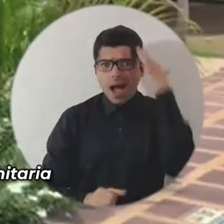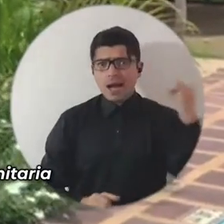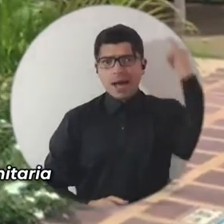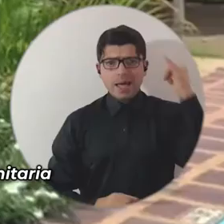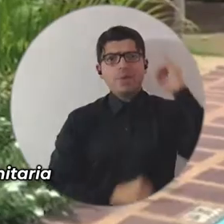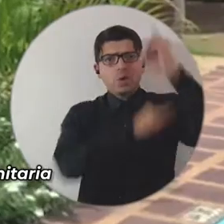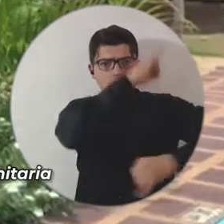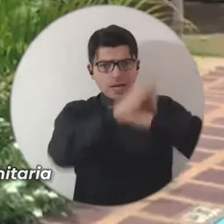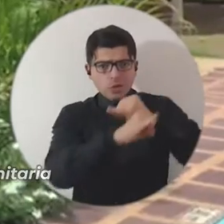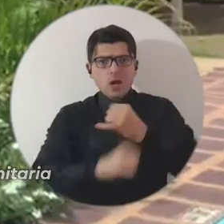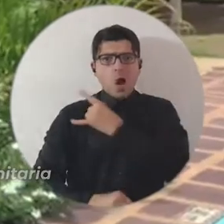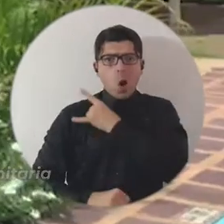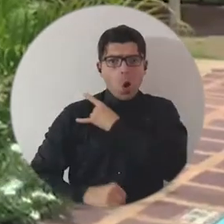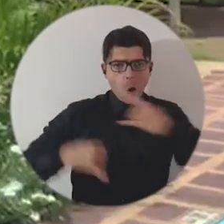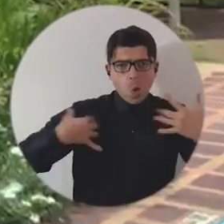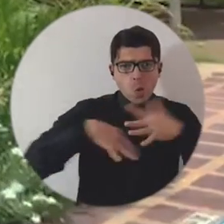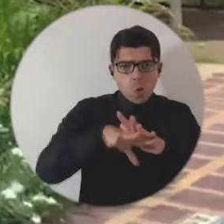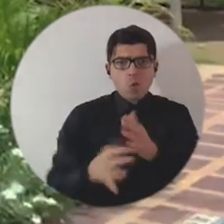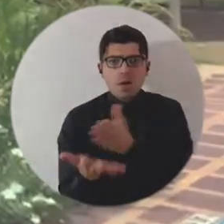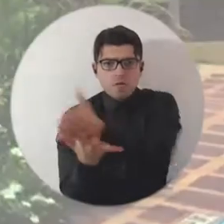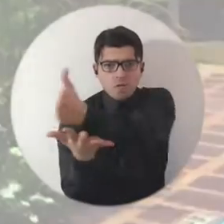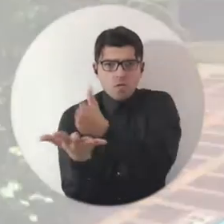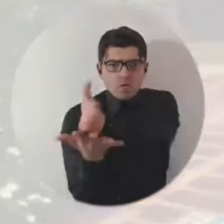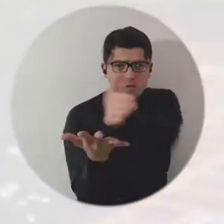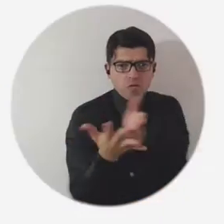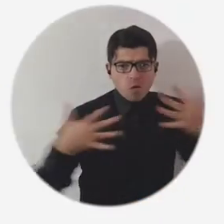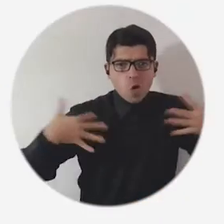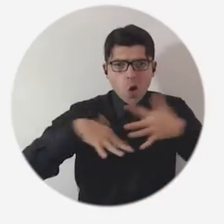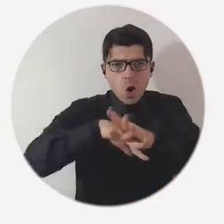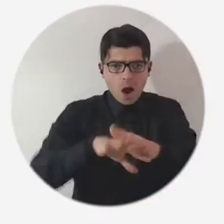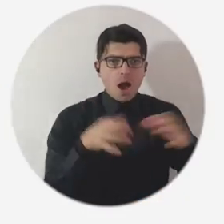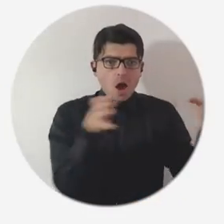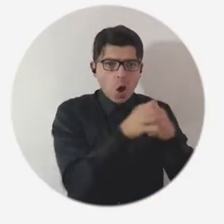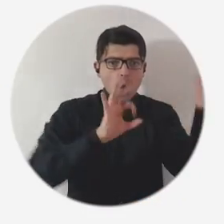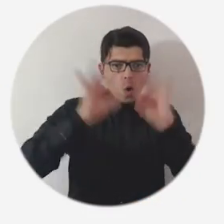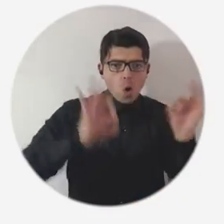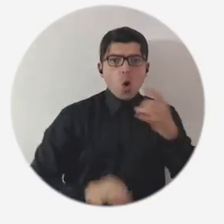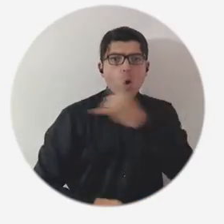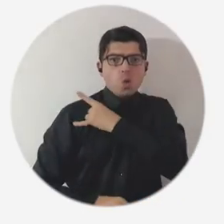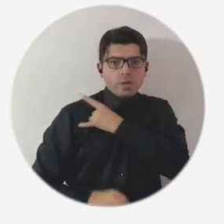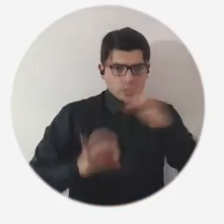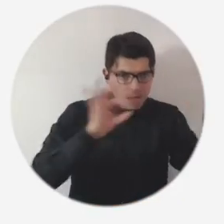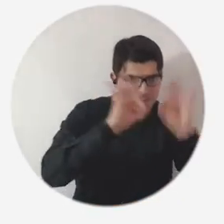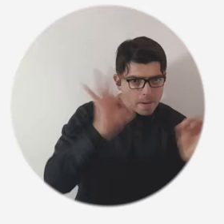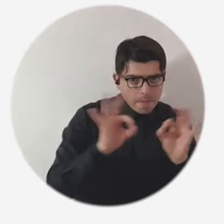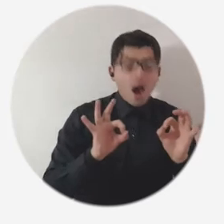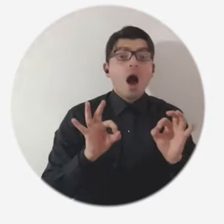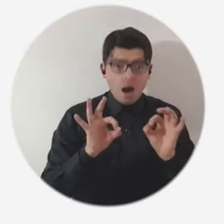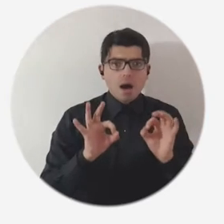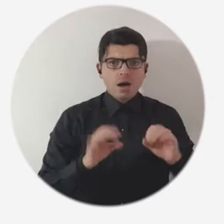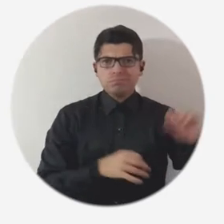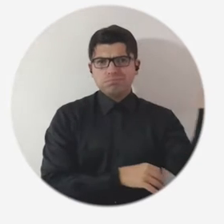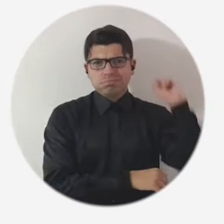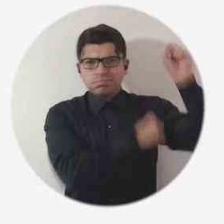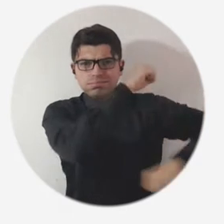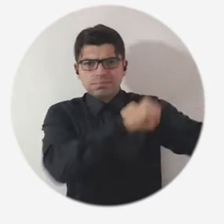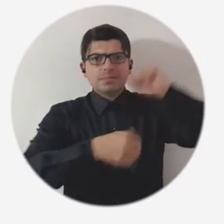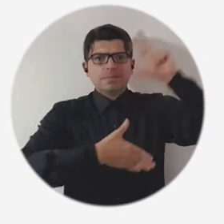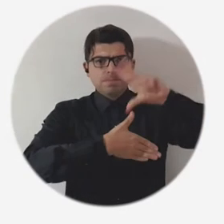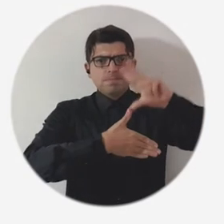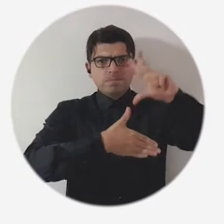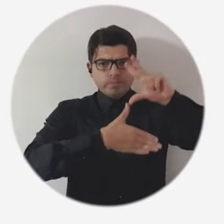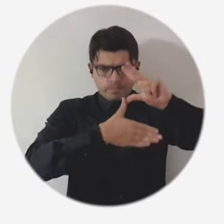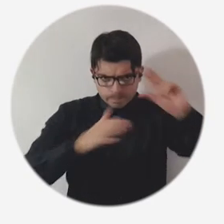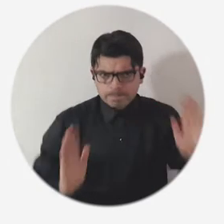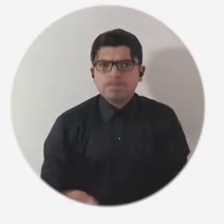internacional, interuniversitario y multidisciplinario organizado por un equipo de universidades de amplia trayectoria en Latinoamérica que